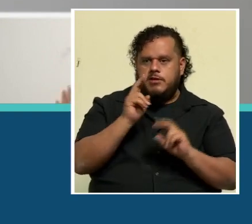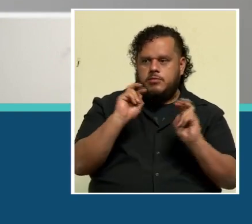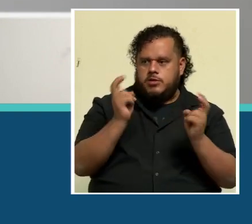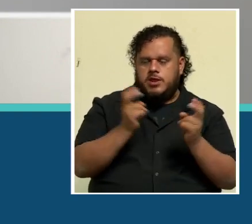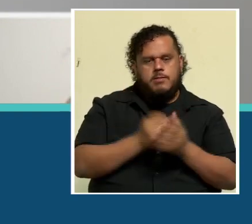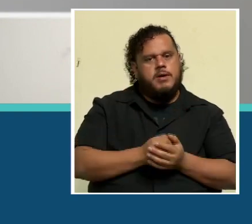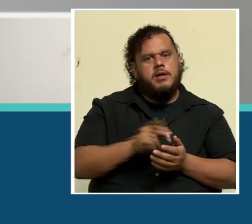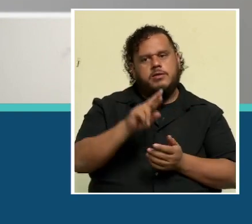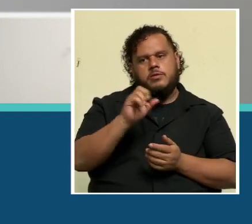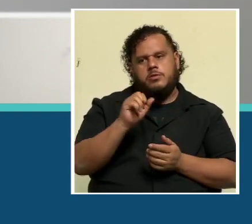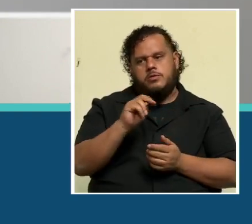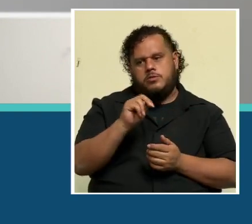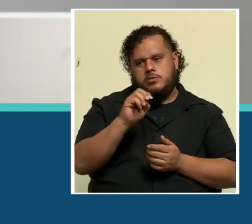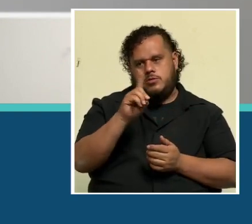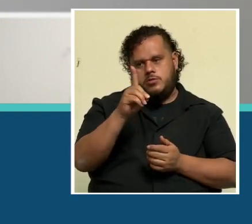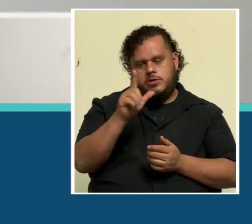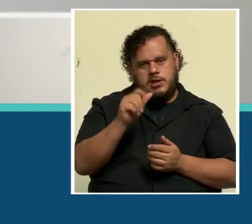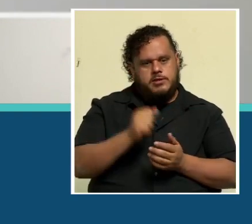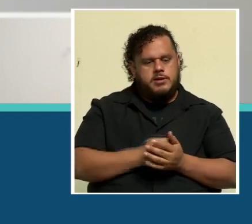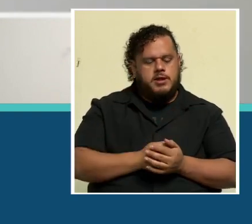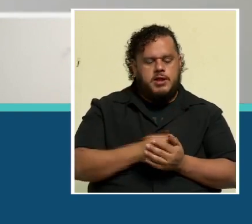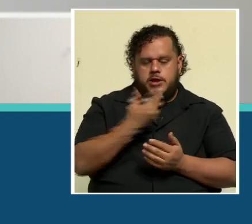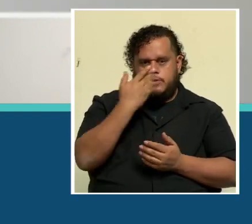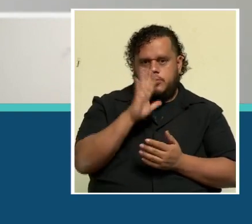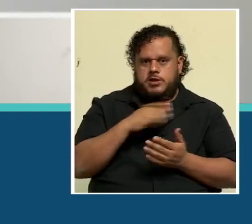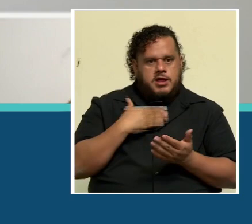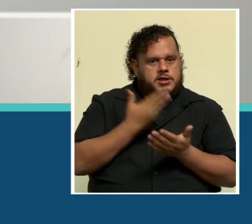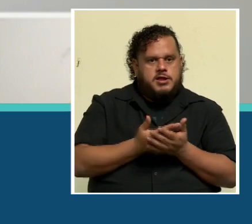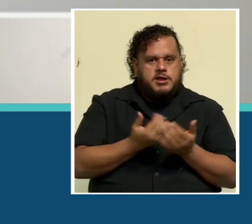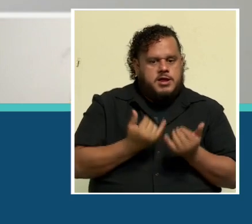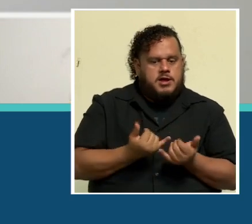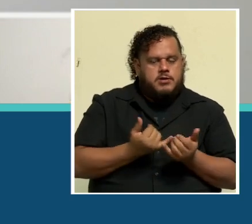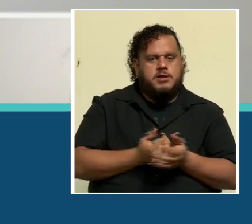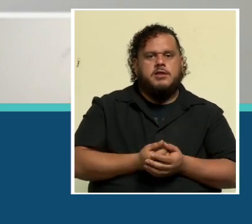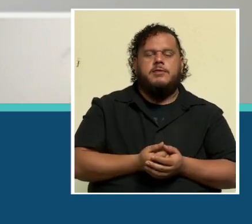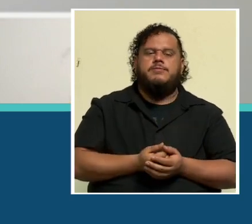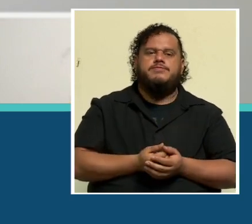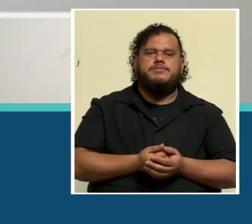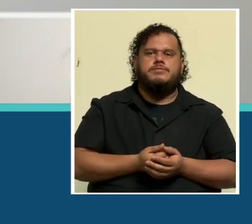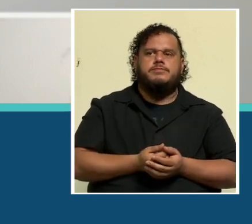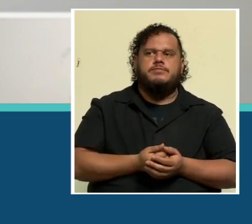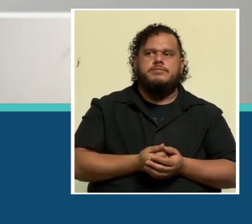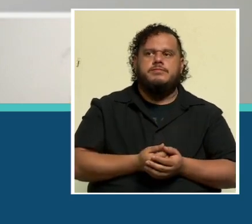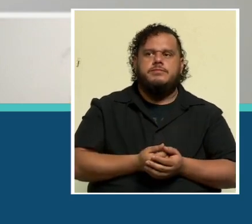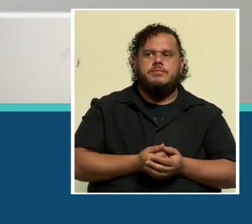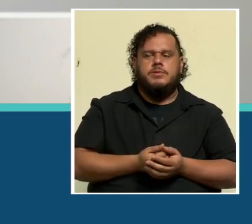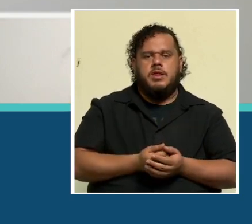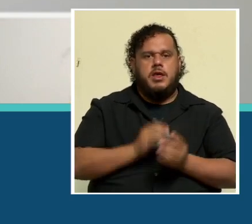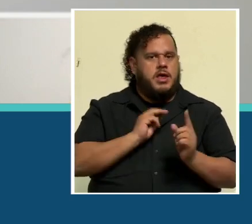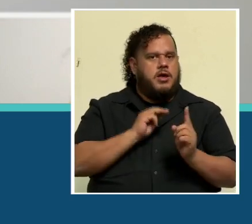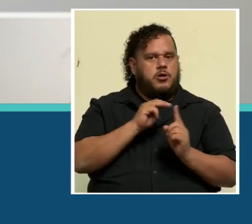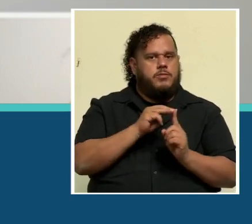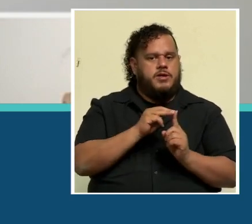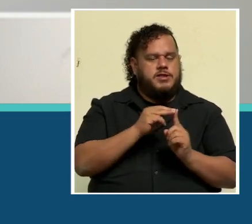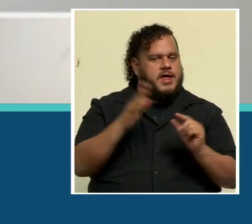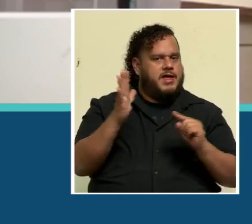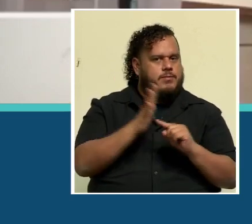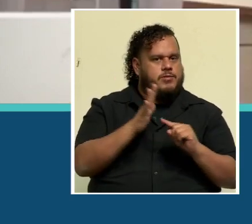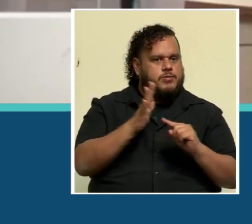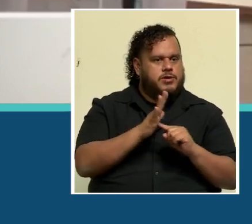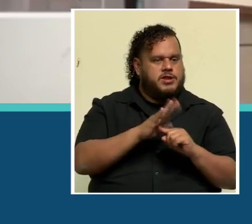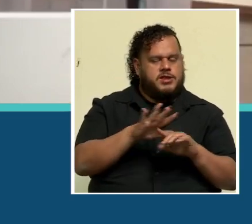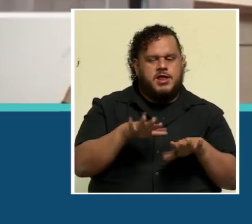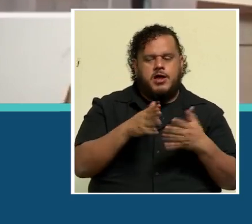por ejemplo, no sé si se llega ahorita a un pues mensaje populista, como se